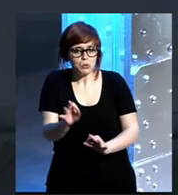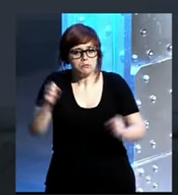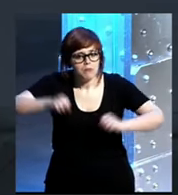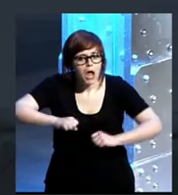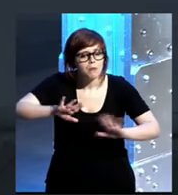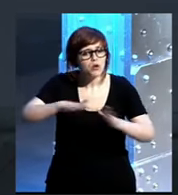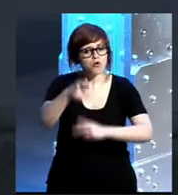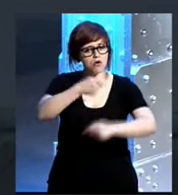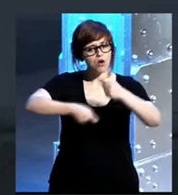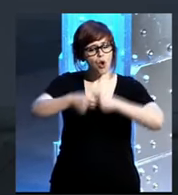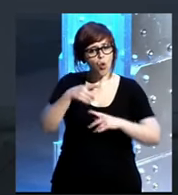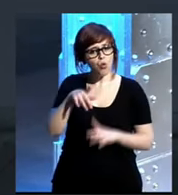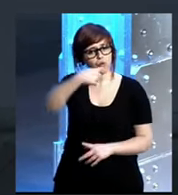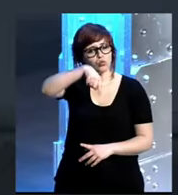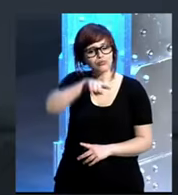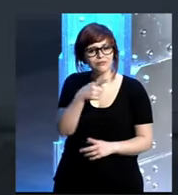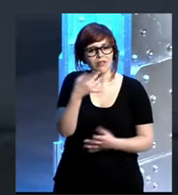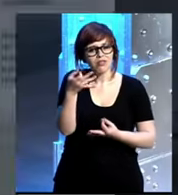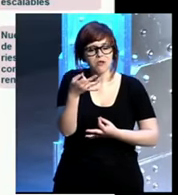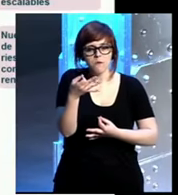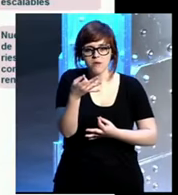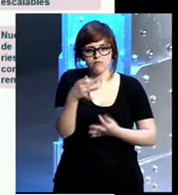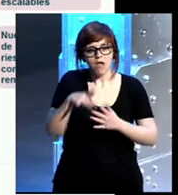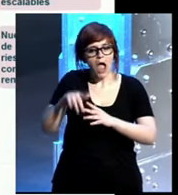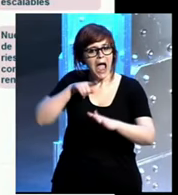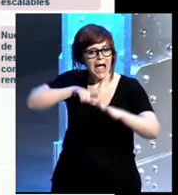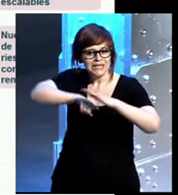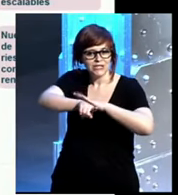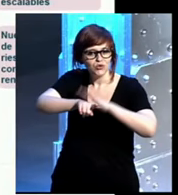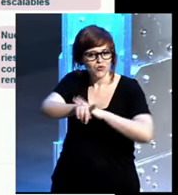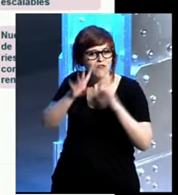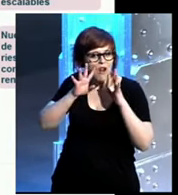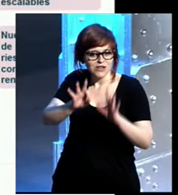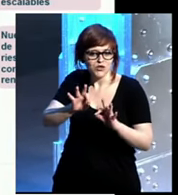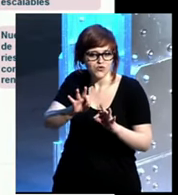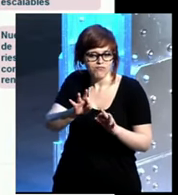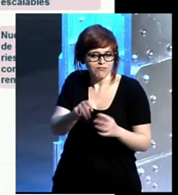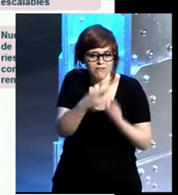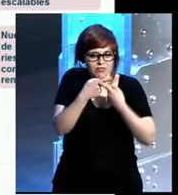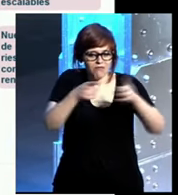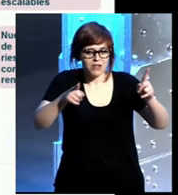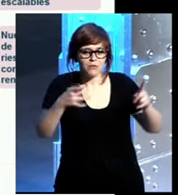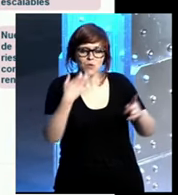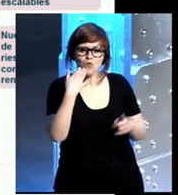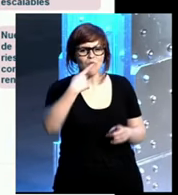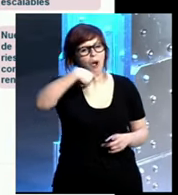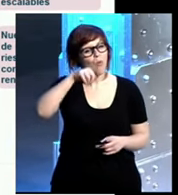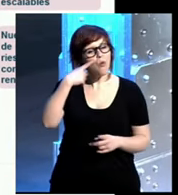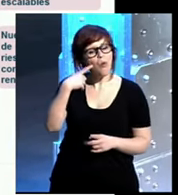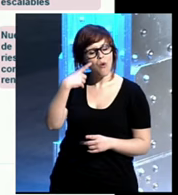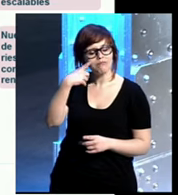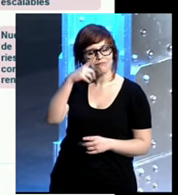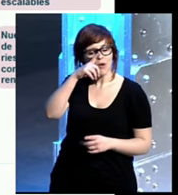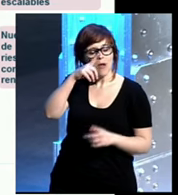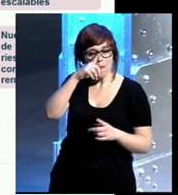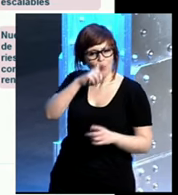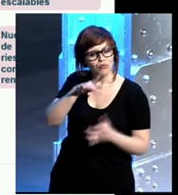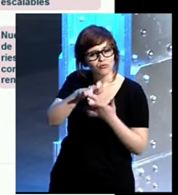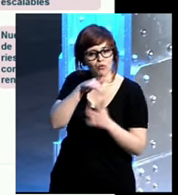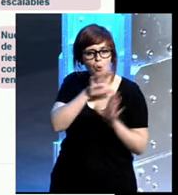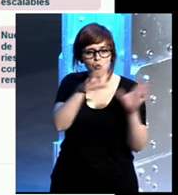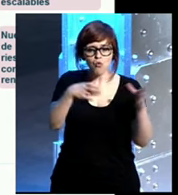que requieren es un modelo distinto de gestión del riesgo. El otro día, por ejemplo, estaba con un grupo de banqueros, especialmente eran de Banco Santander